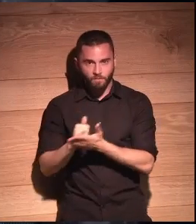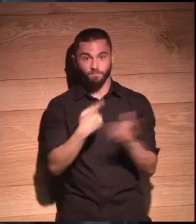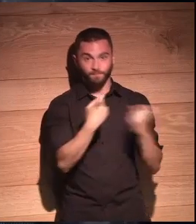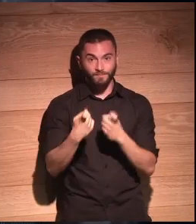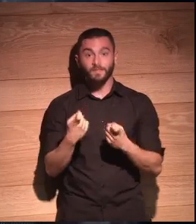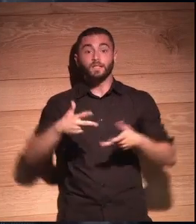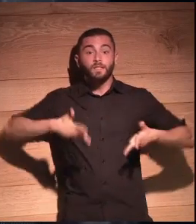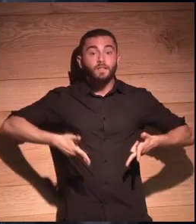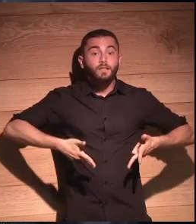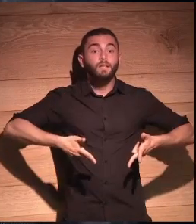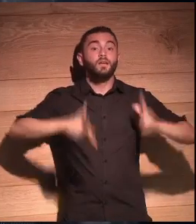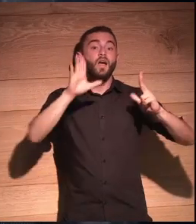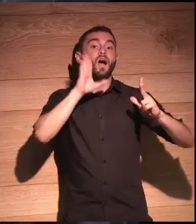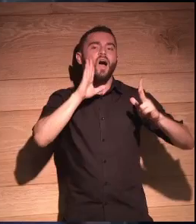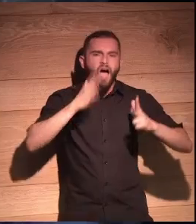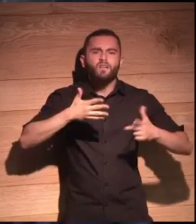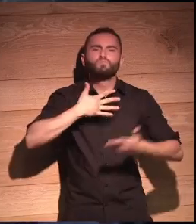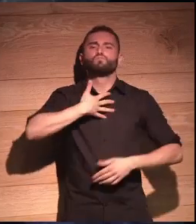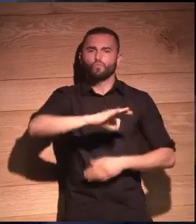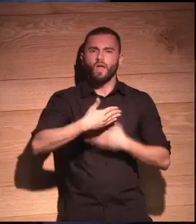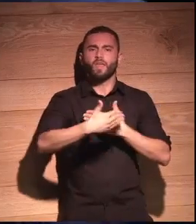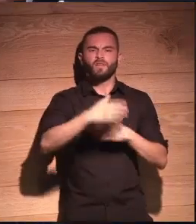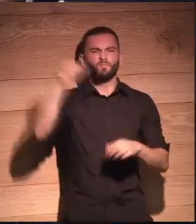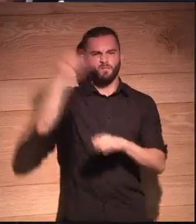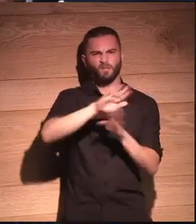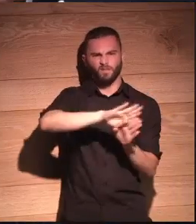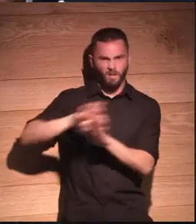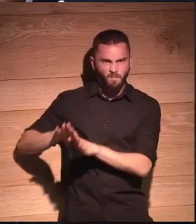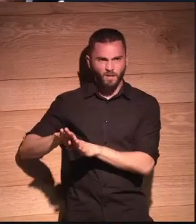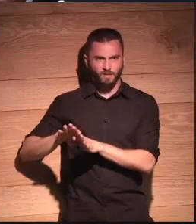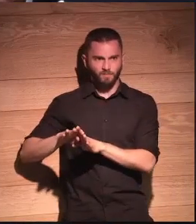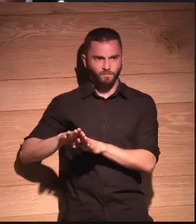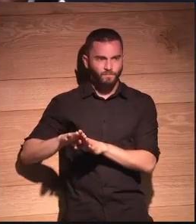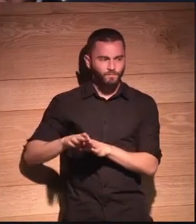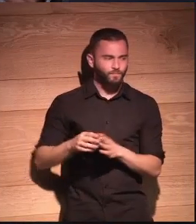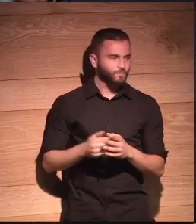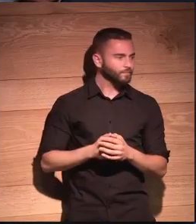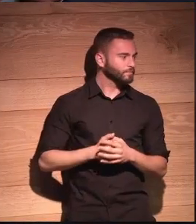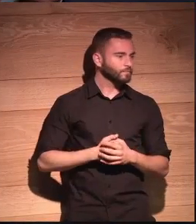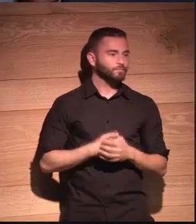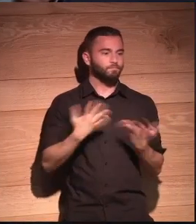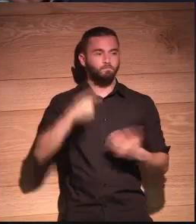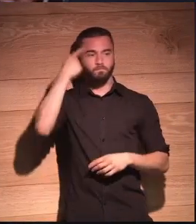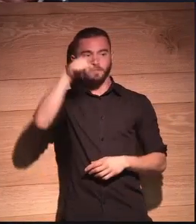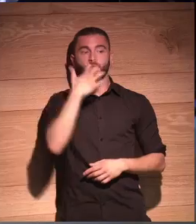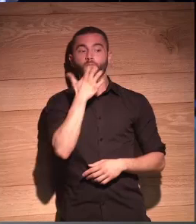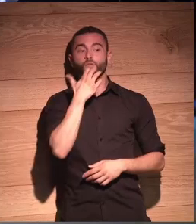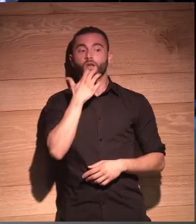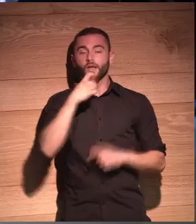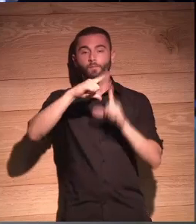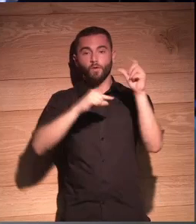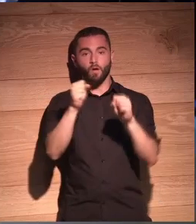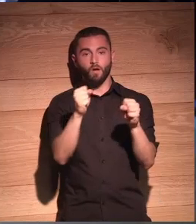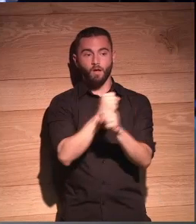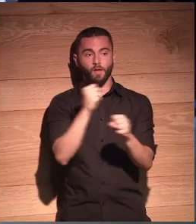y permitiendo que eso sea posible un día, ¿no? Más allá de las pelis, que eso lo consiguen mucho más rápido. Se sabe, por ejemplo, que los astronautas